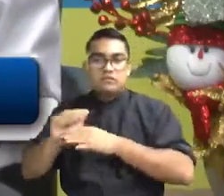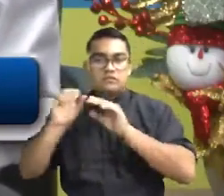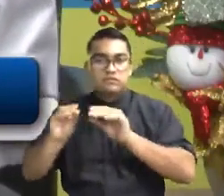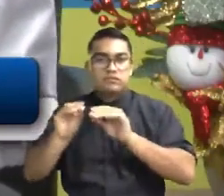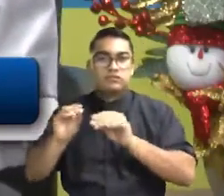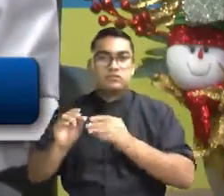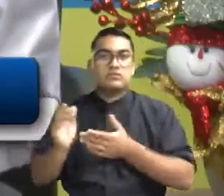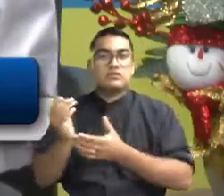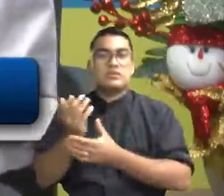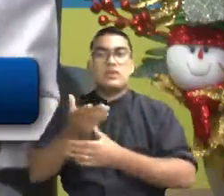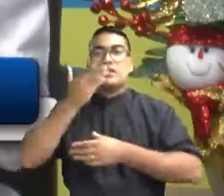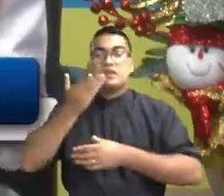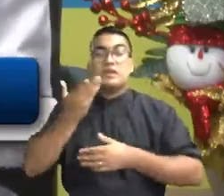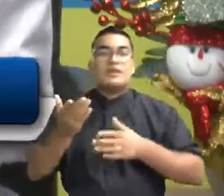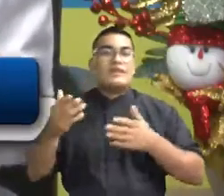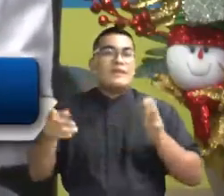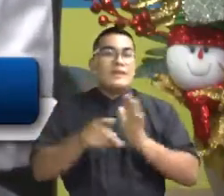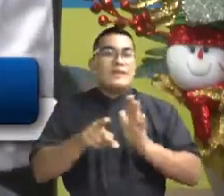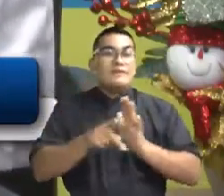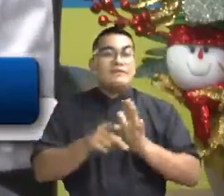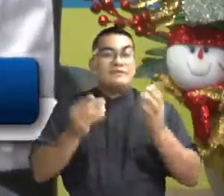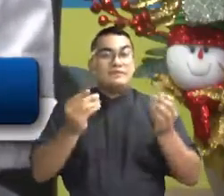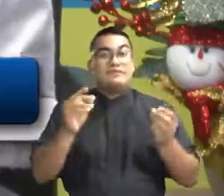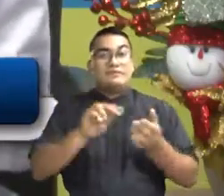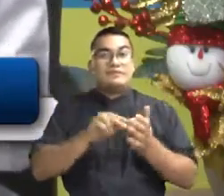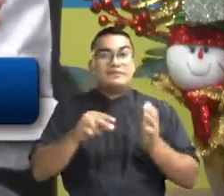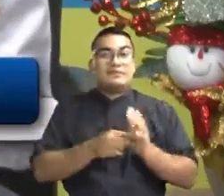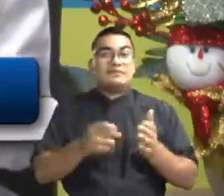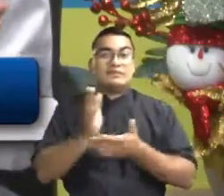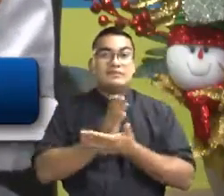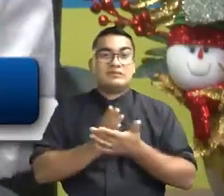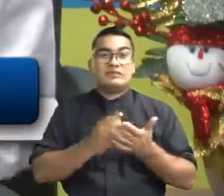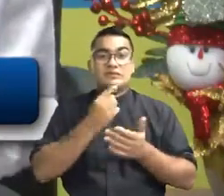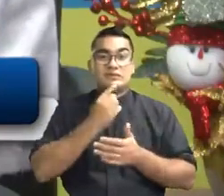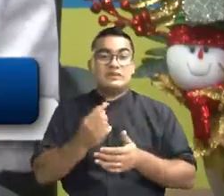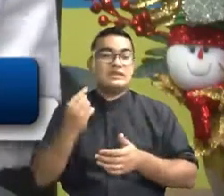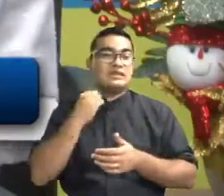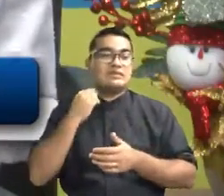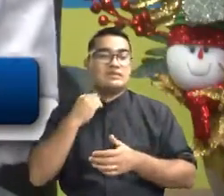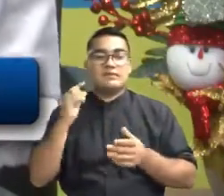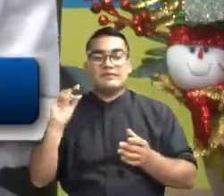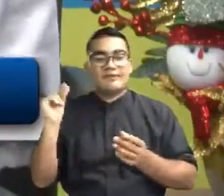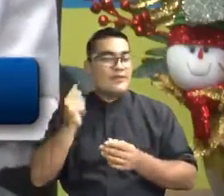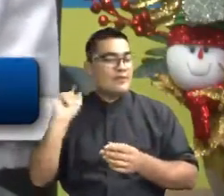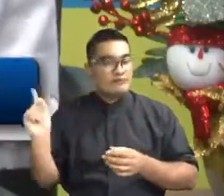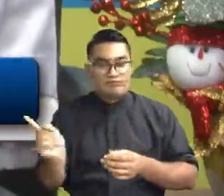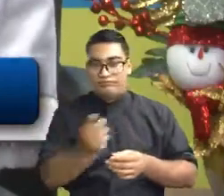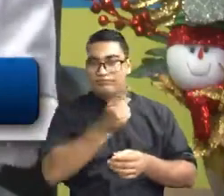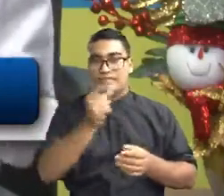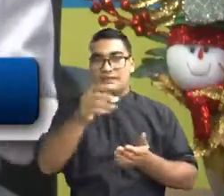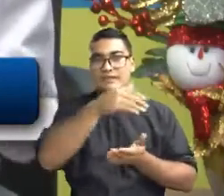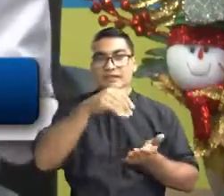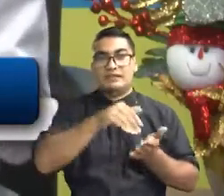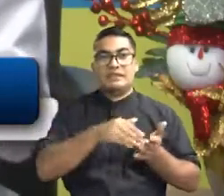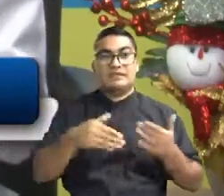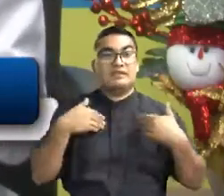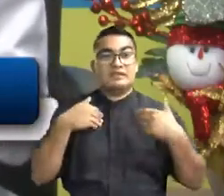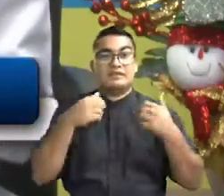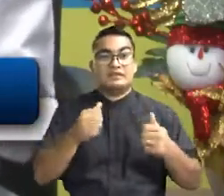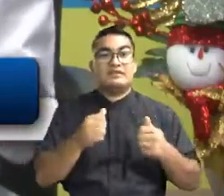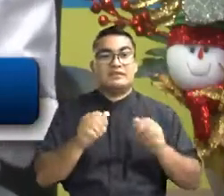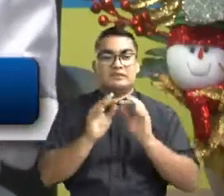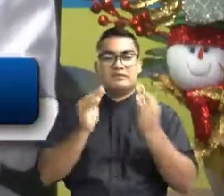haciendo exacerbaciones frecuentes, algo está pasando ahí. Entonces, lo ideal siempre es llevarlo a la unidad de salud. Si ya el familiar